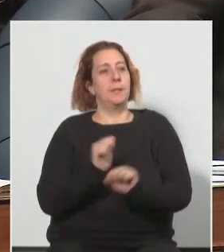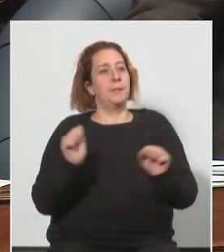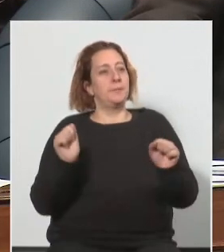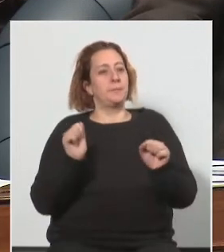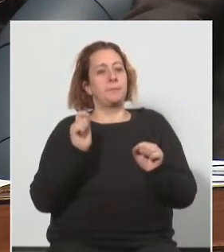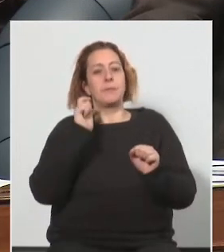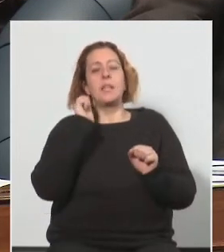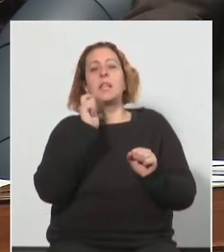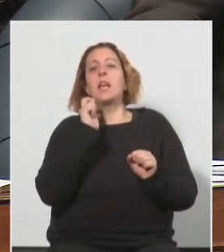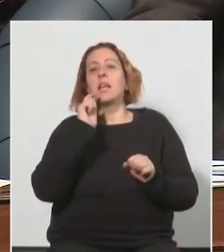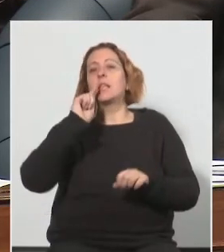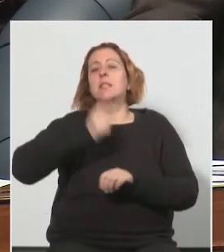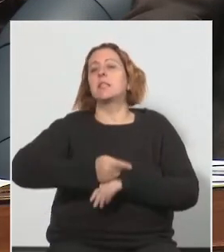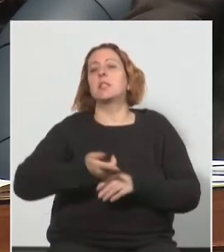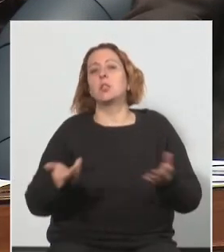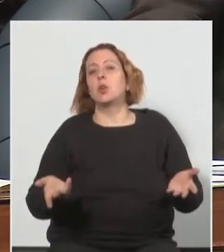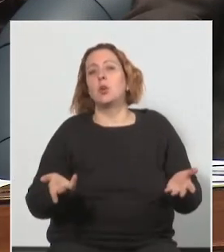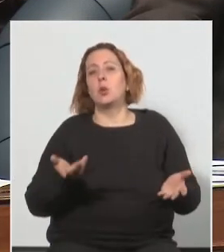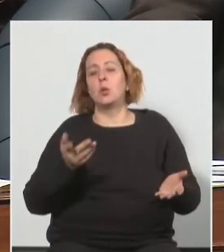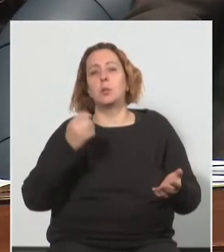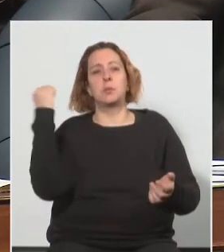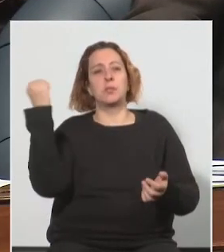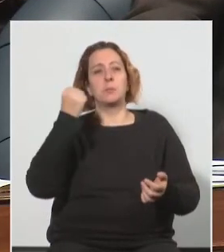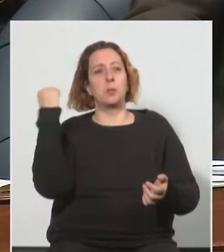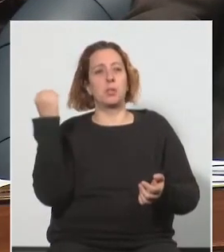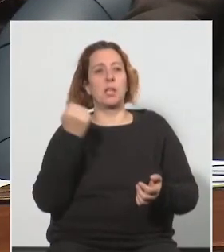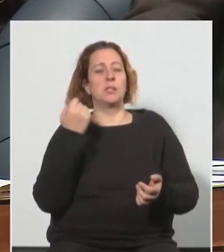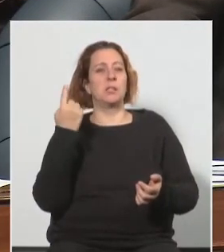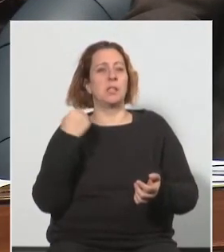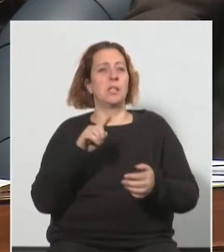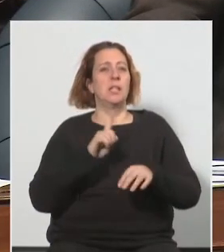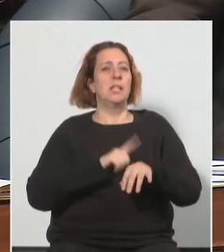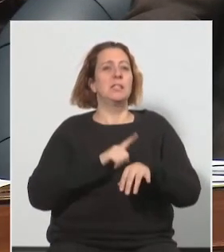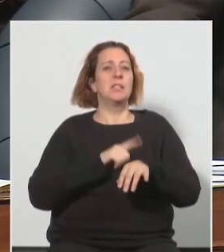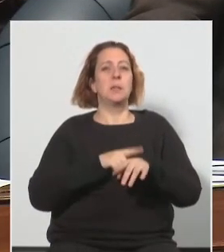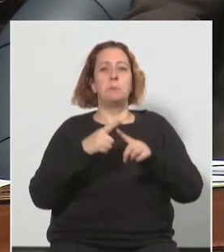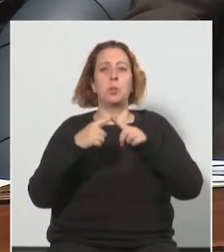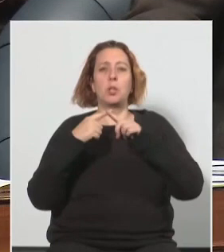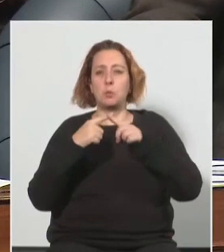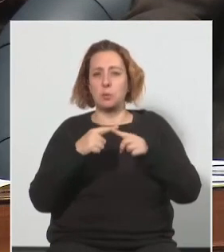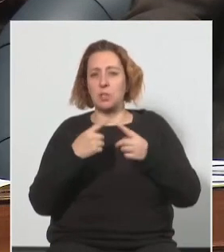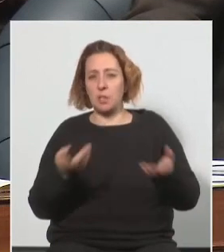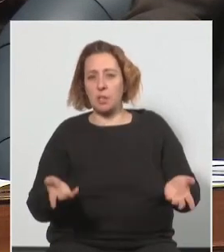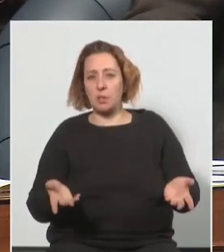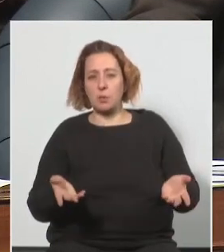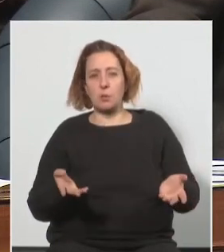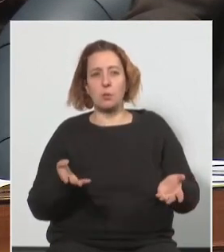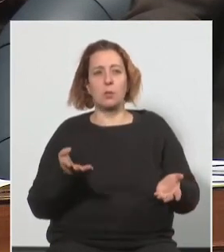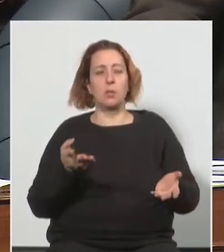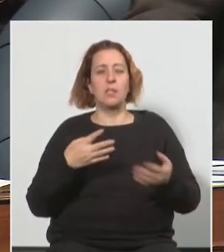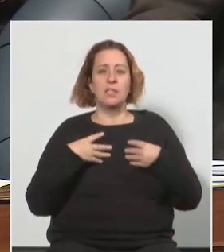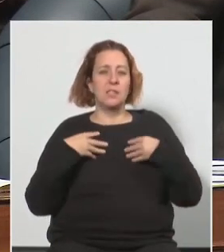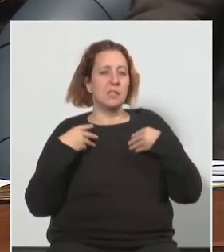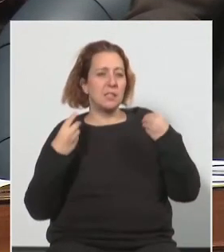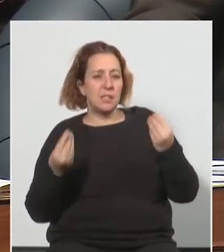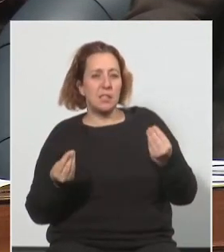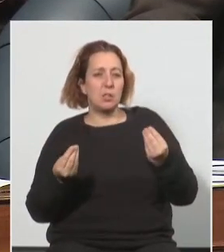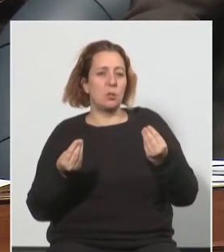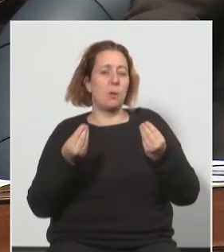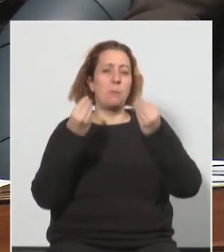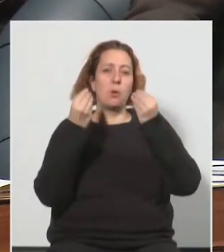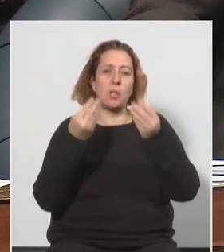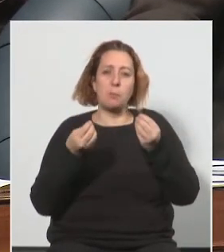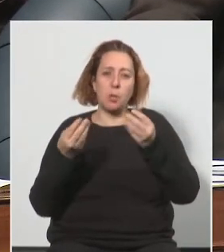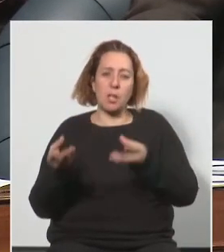repente, quién decidió que lo más conveniente era que pasáramos el tiempo discutiendo sobre los síntomas del problema, cuando